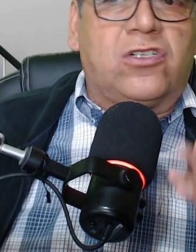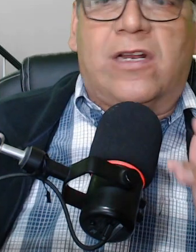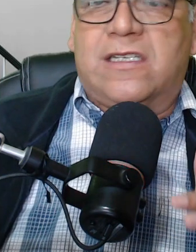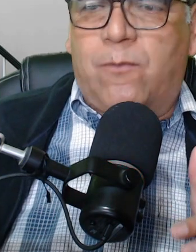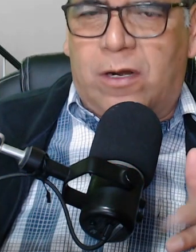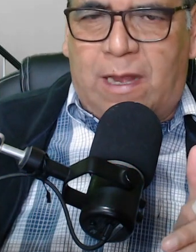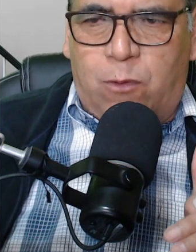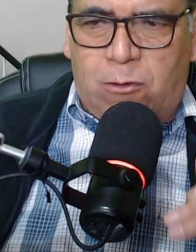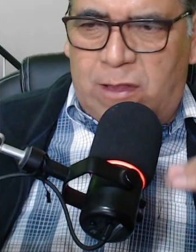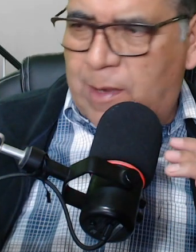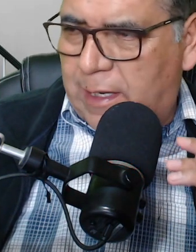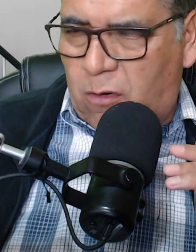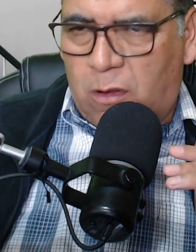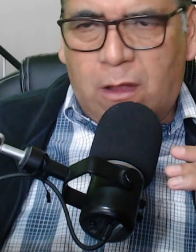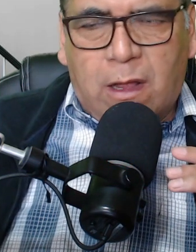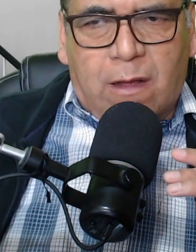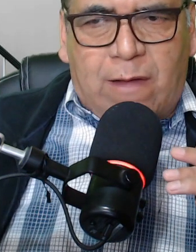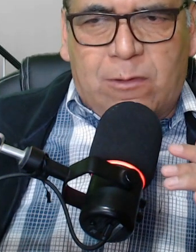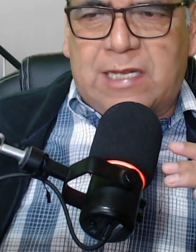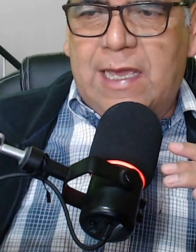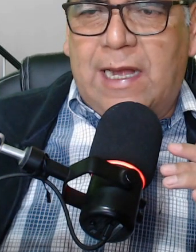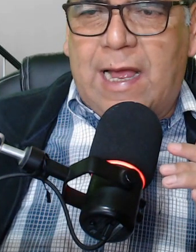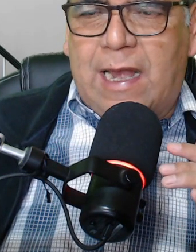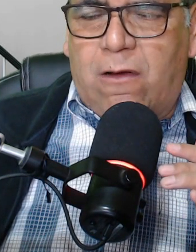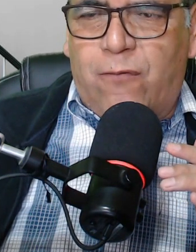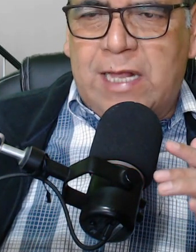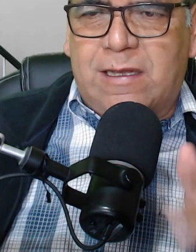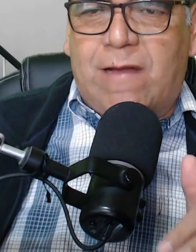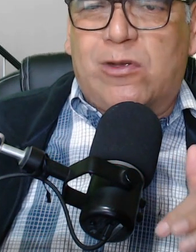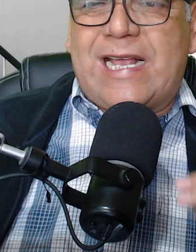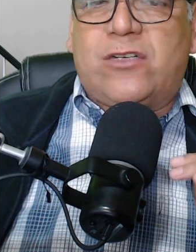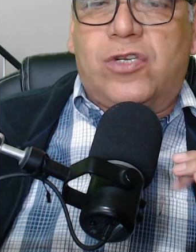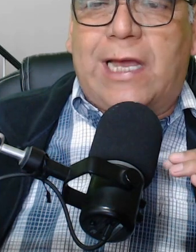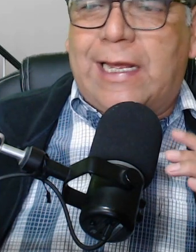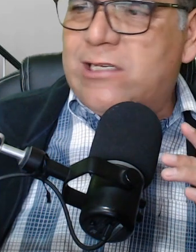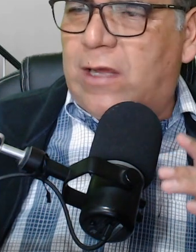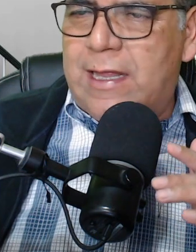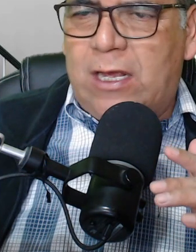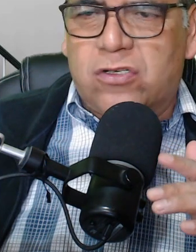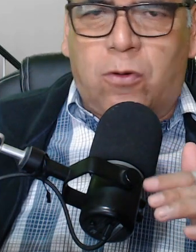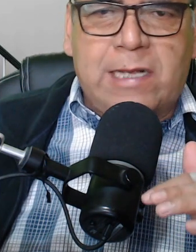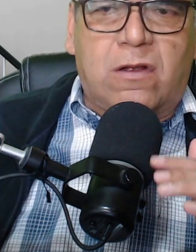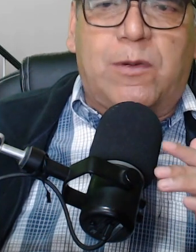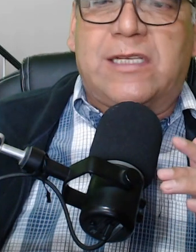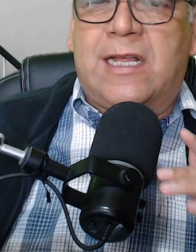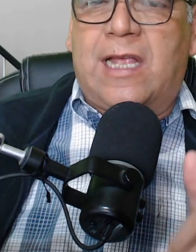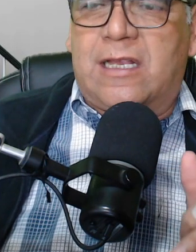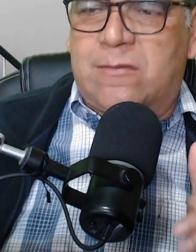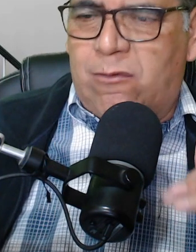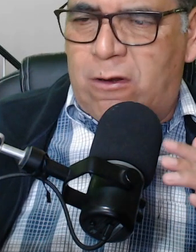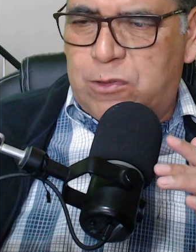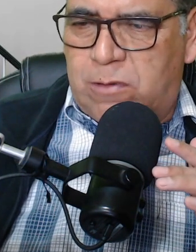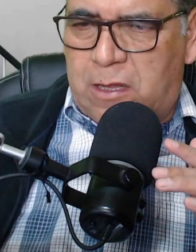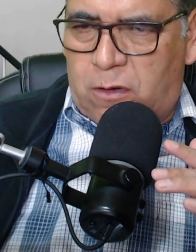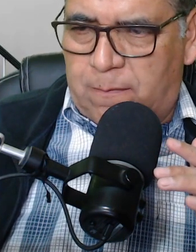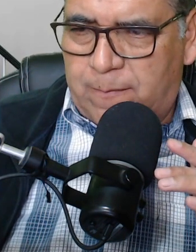ellos no les importa el pueblo de México. Vamos a ir a la conferencia, vamos a escuchar qué es lo que dijo sobre esto el presidente Andrés